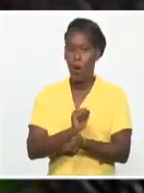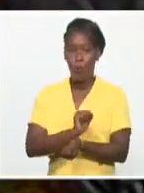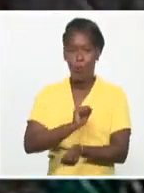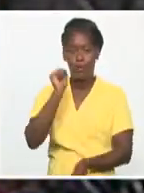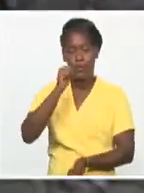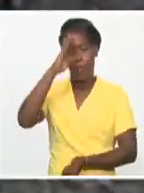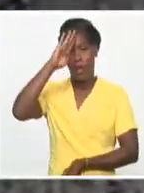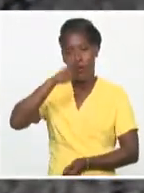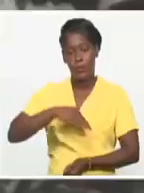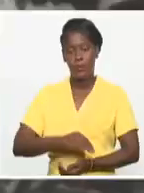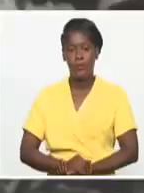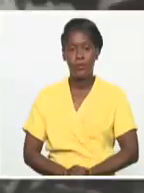sistema informativo de la tele